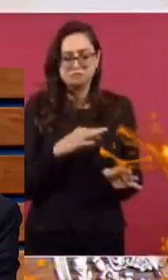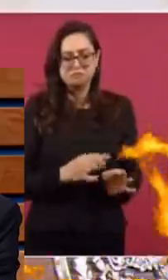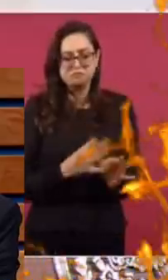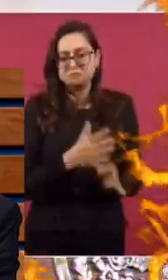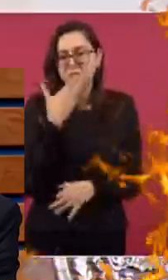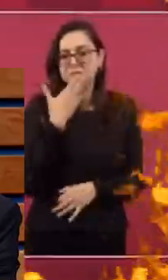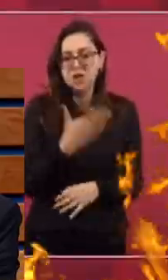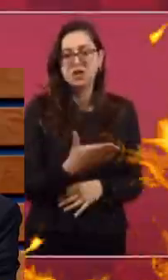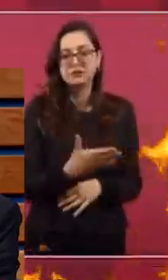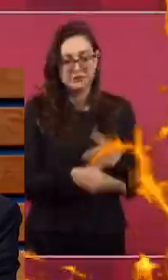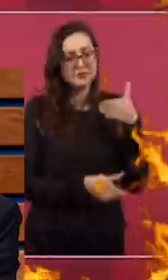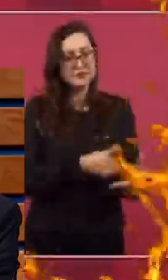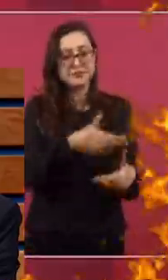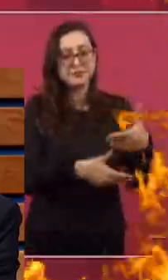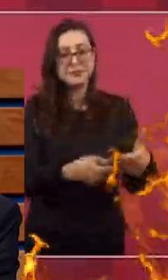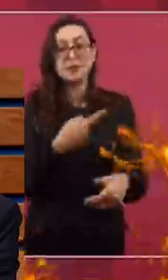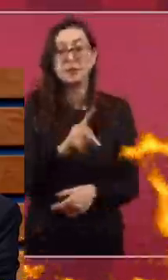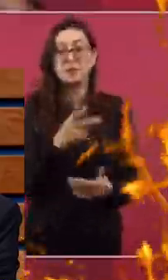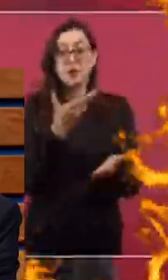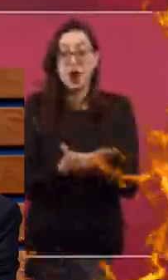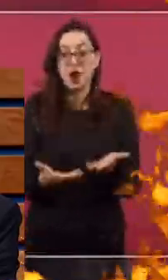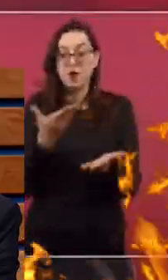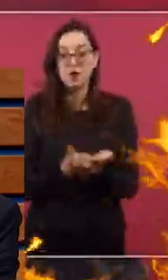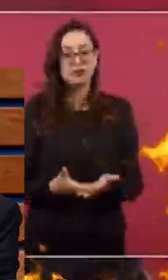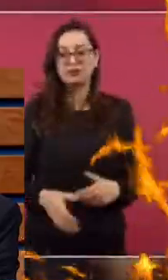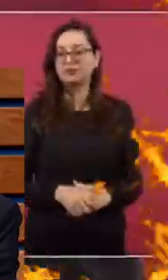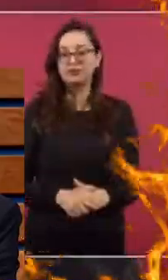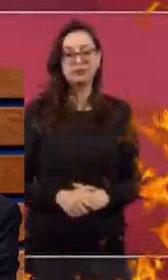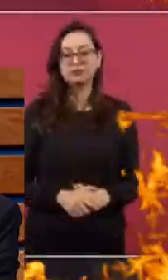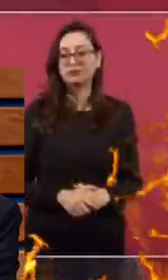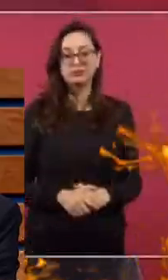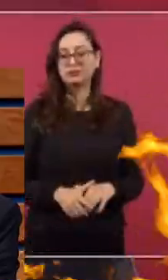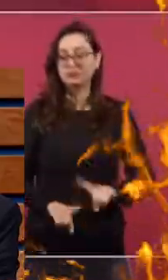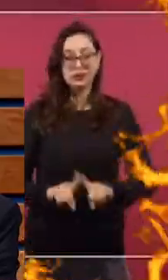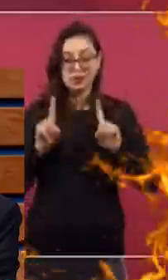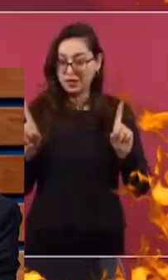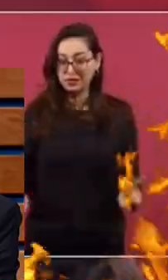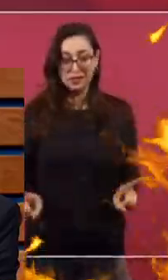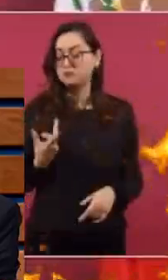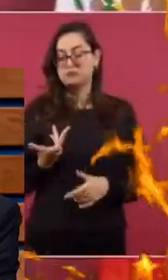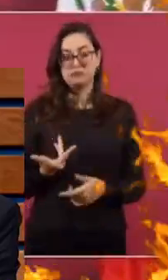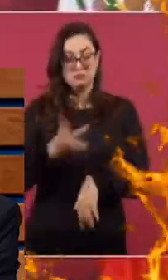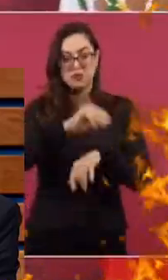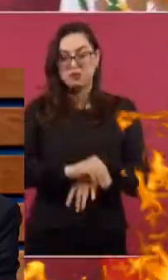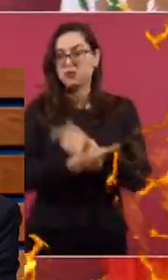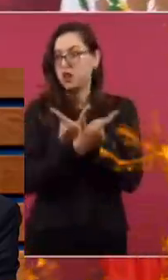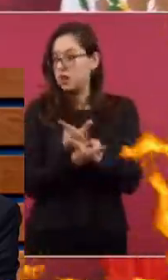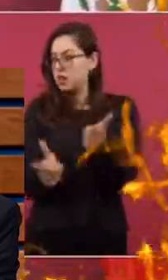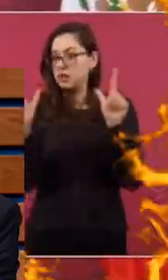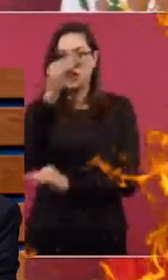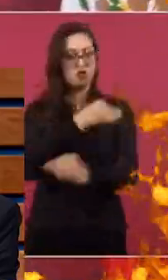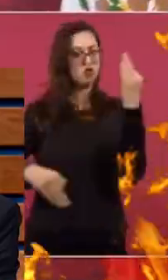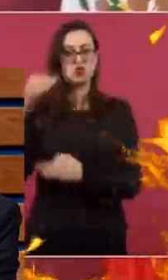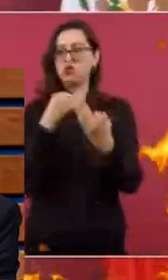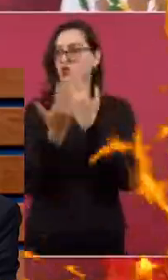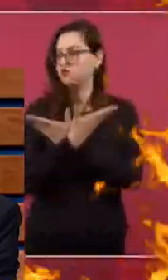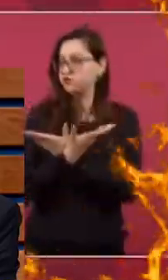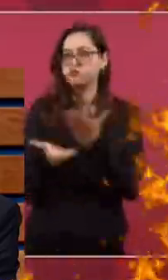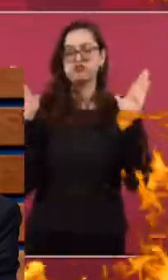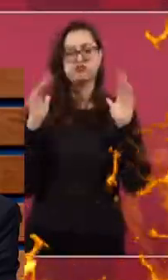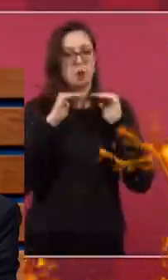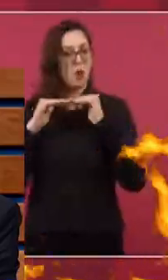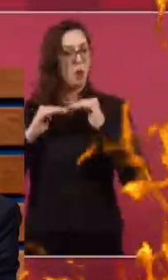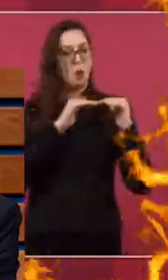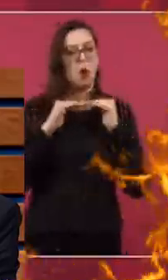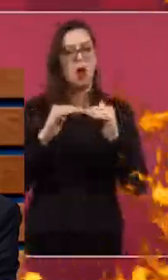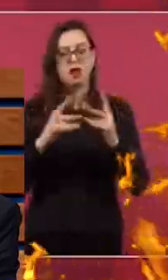Ahora se está demostrando que garantizando las libertades sin represión, sin limitar